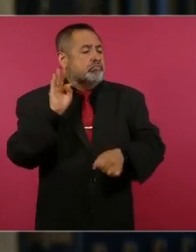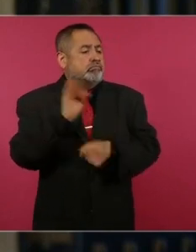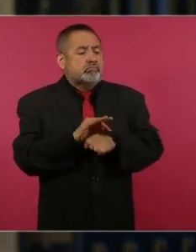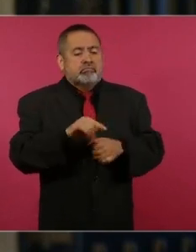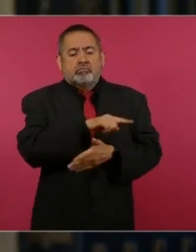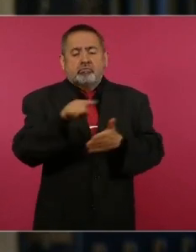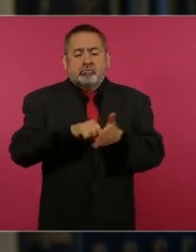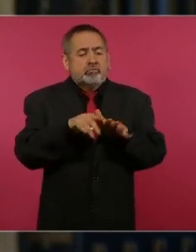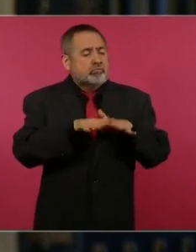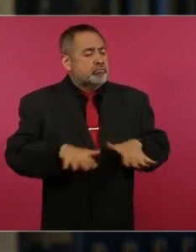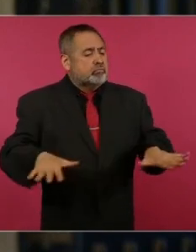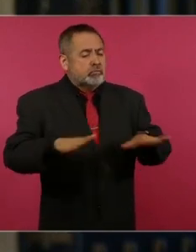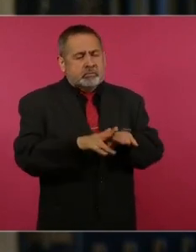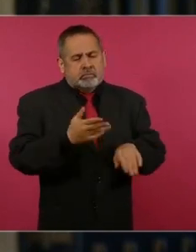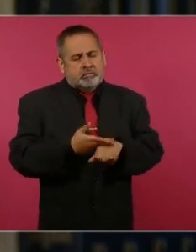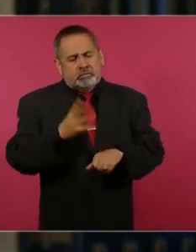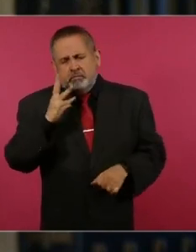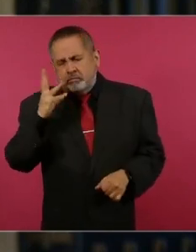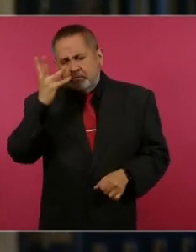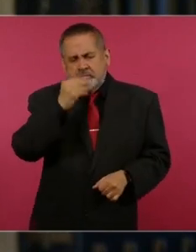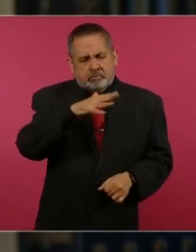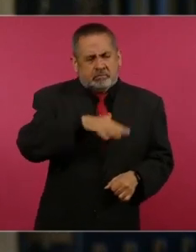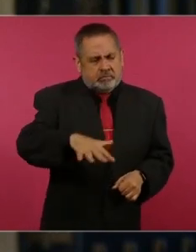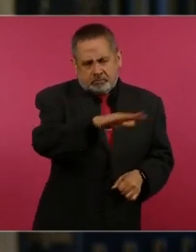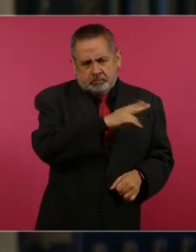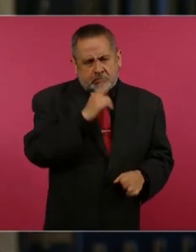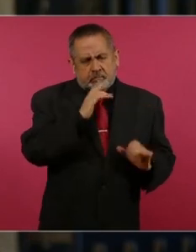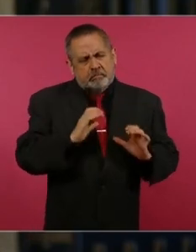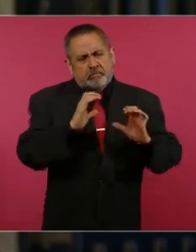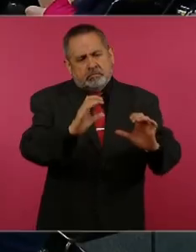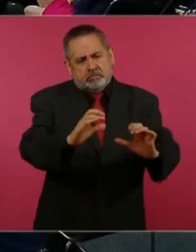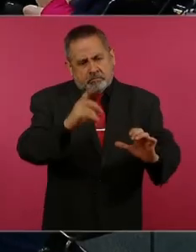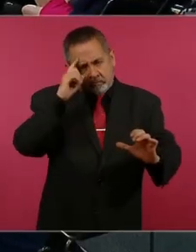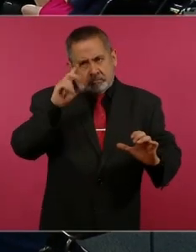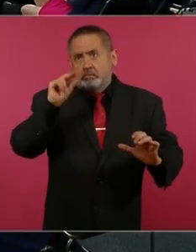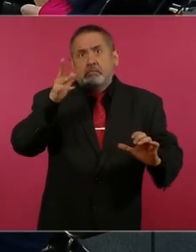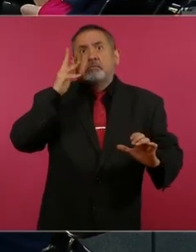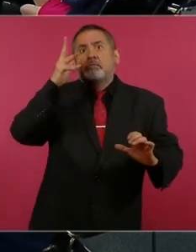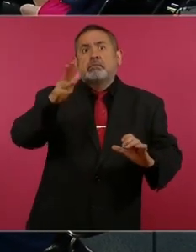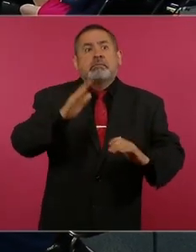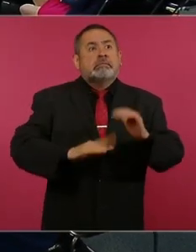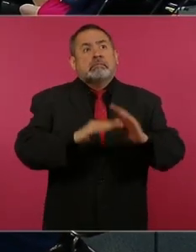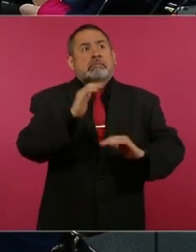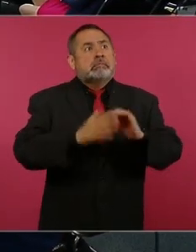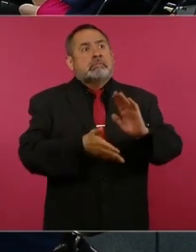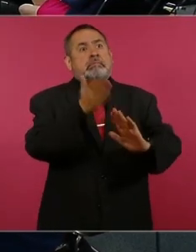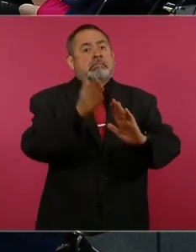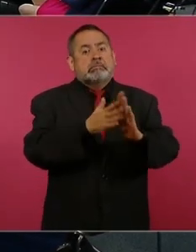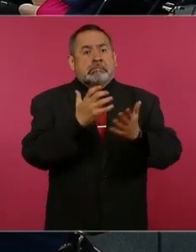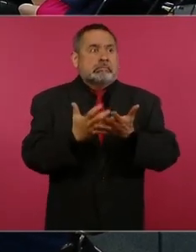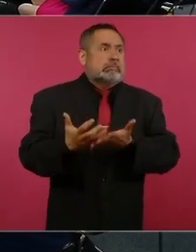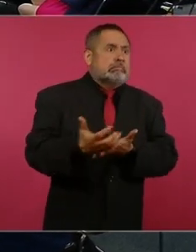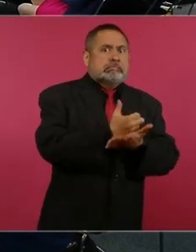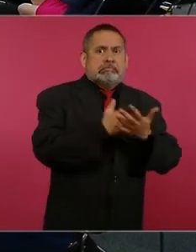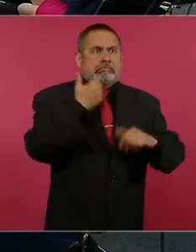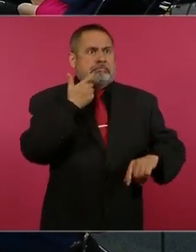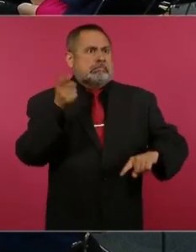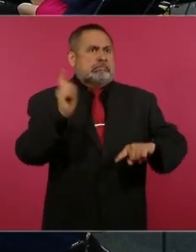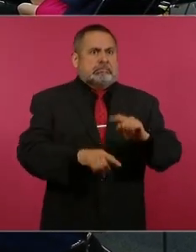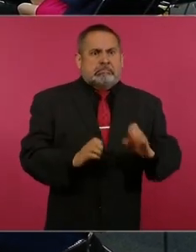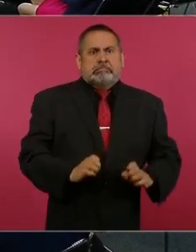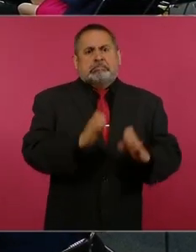esta zona muy hermosa de la barranca, para así acabar con todos los deseos voraces de las